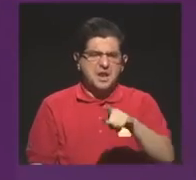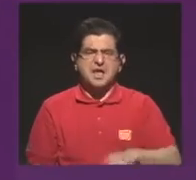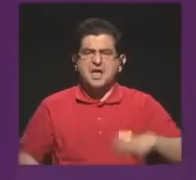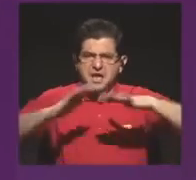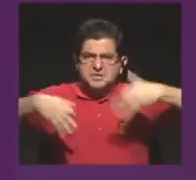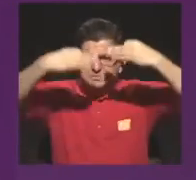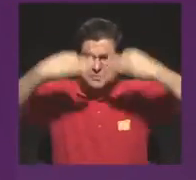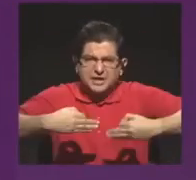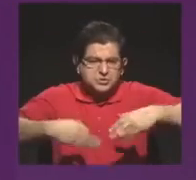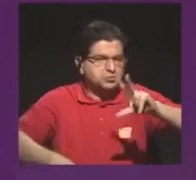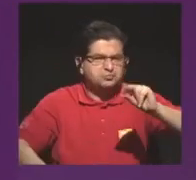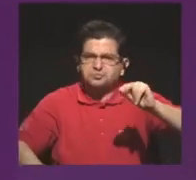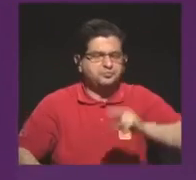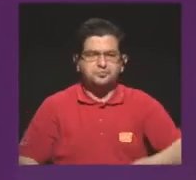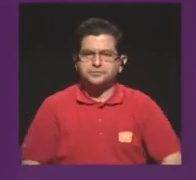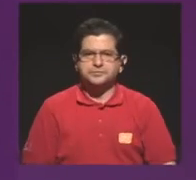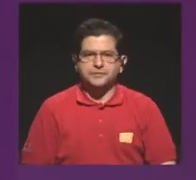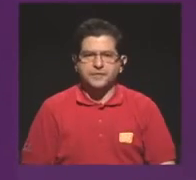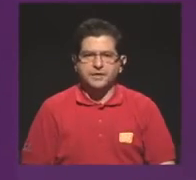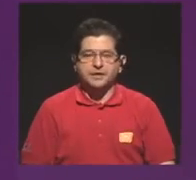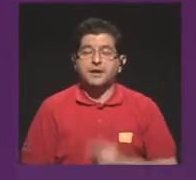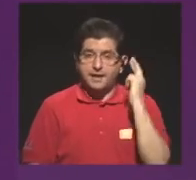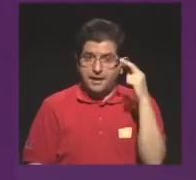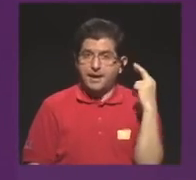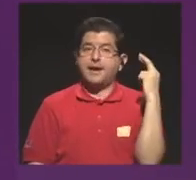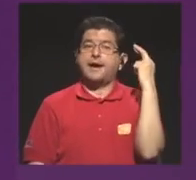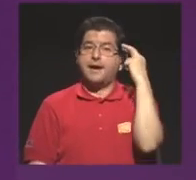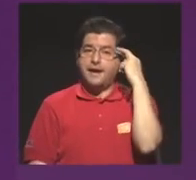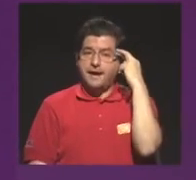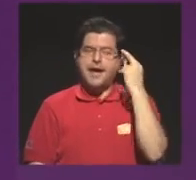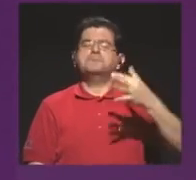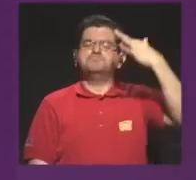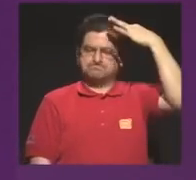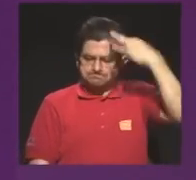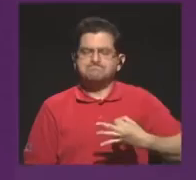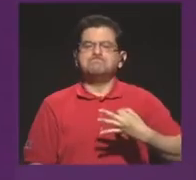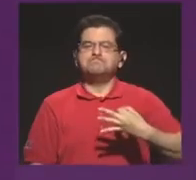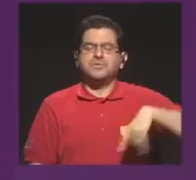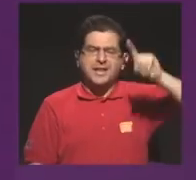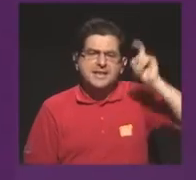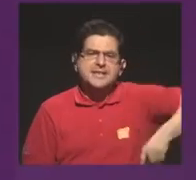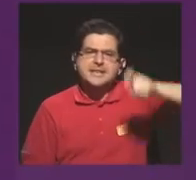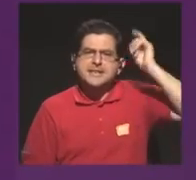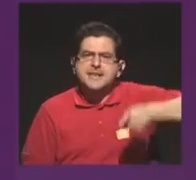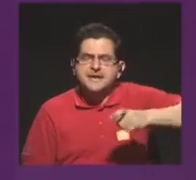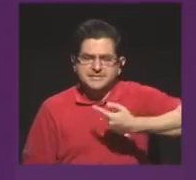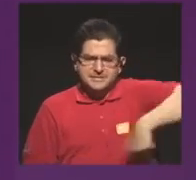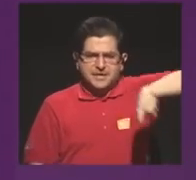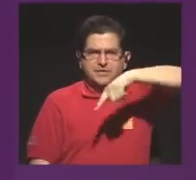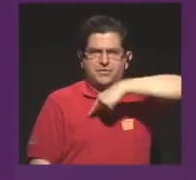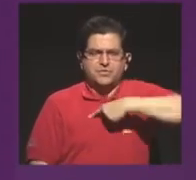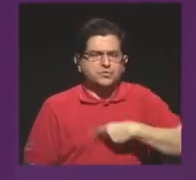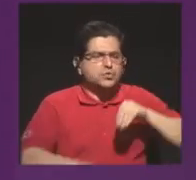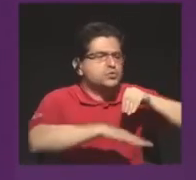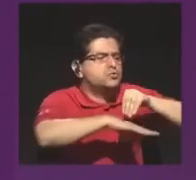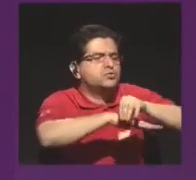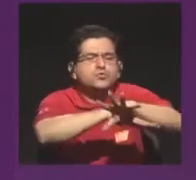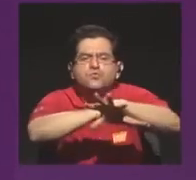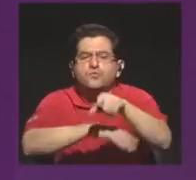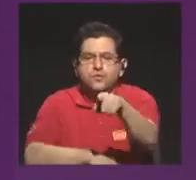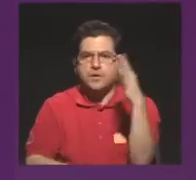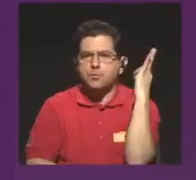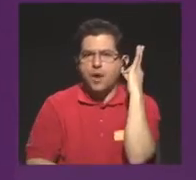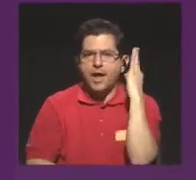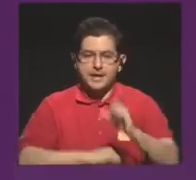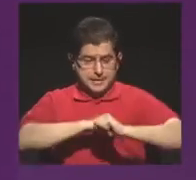decisiones. Por eso, muy convencidas de la necesidad de llegar a las mujeres, ¿verdad? Porque